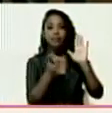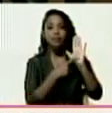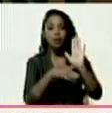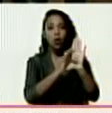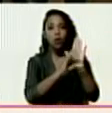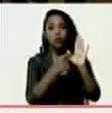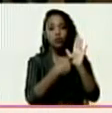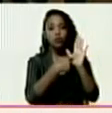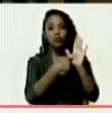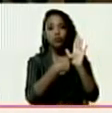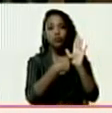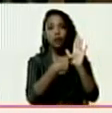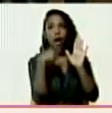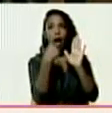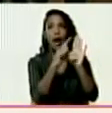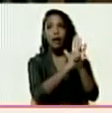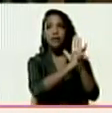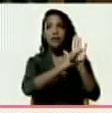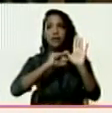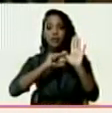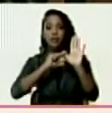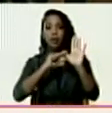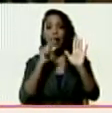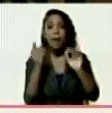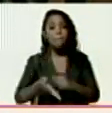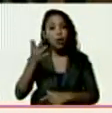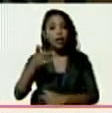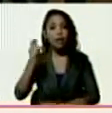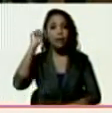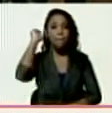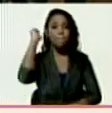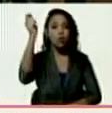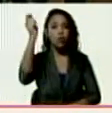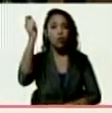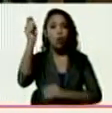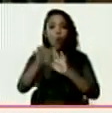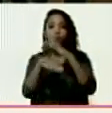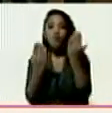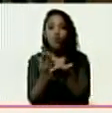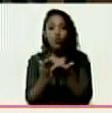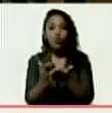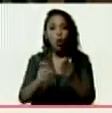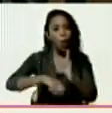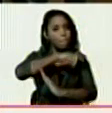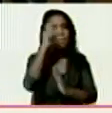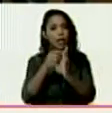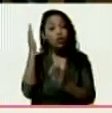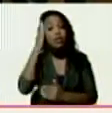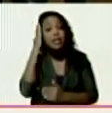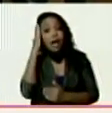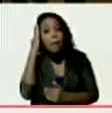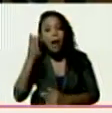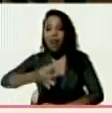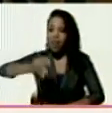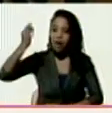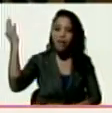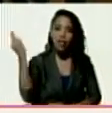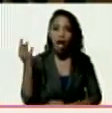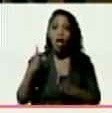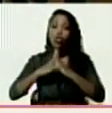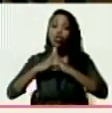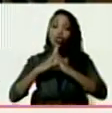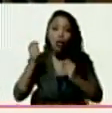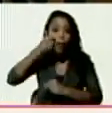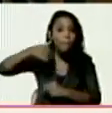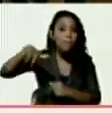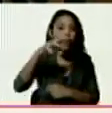constitucional. Eso es importante destacarlo para que el mundo entero sepa la verdad, para que toda la población venezolana sepa